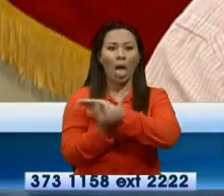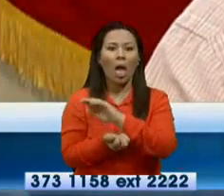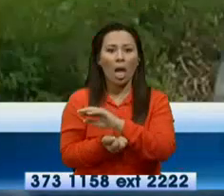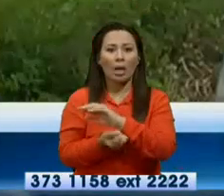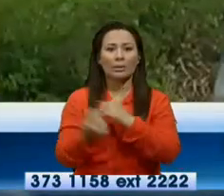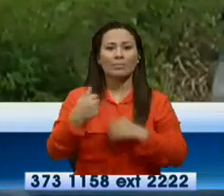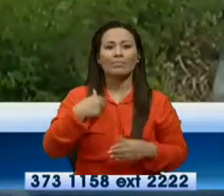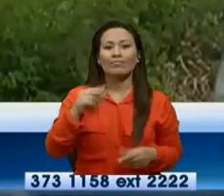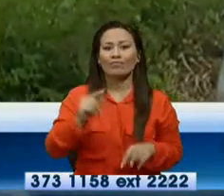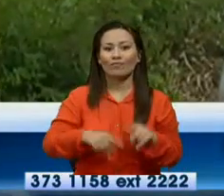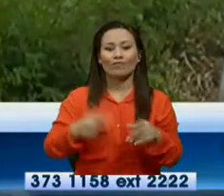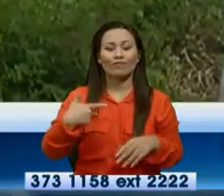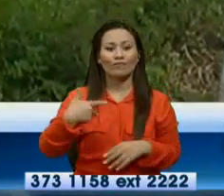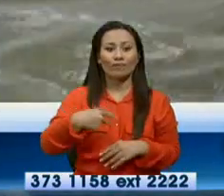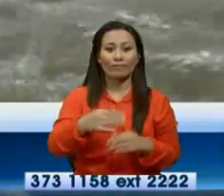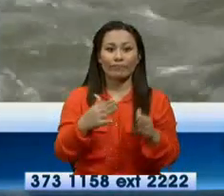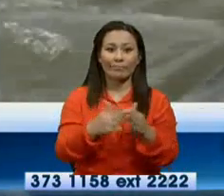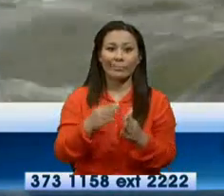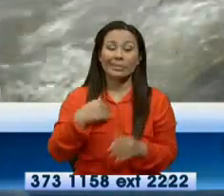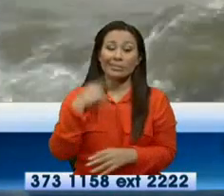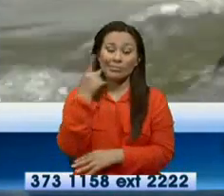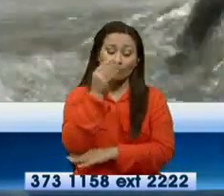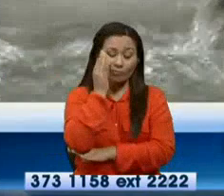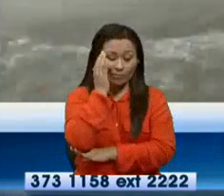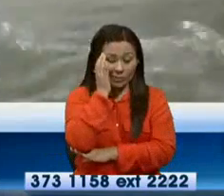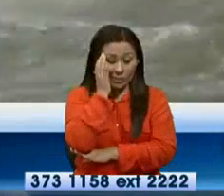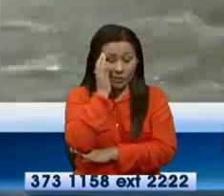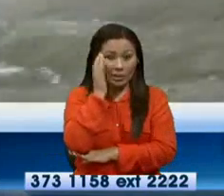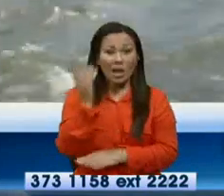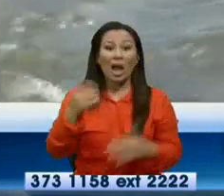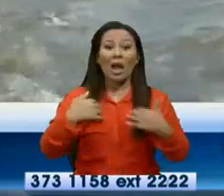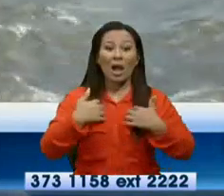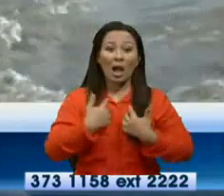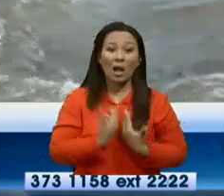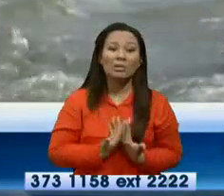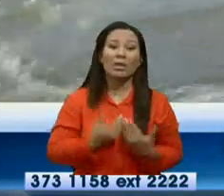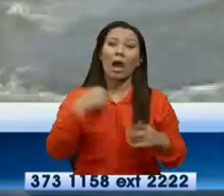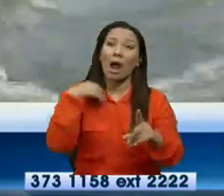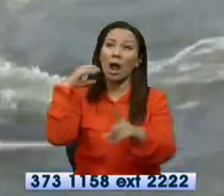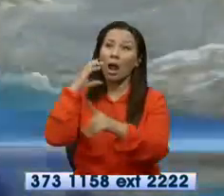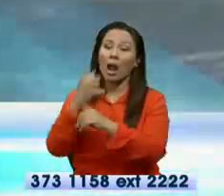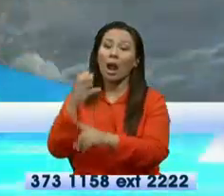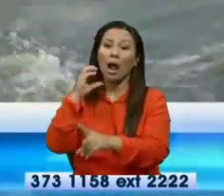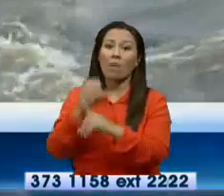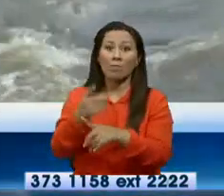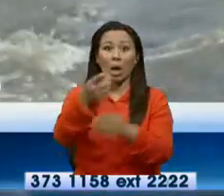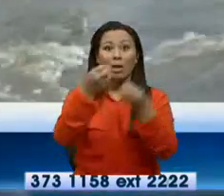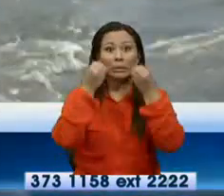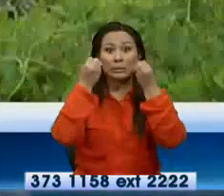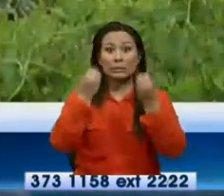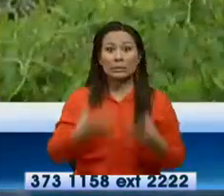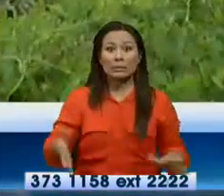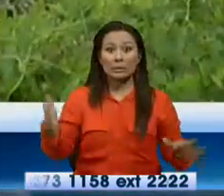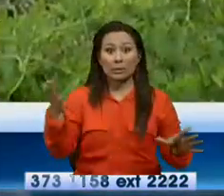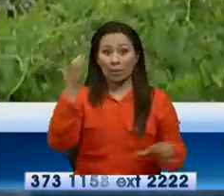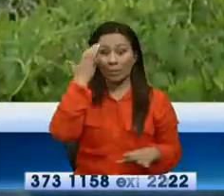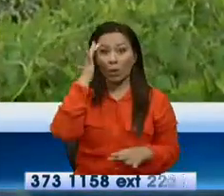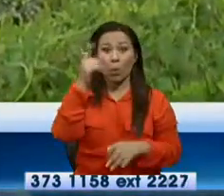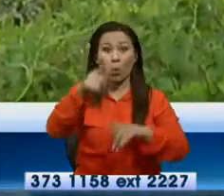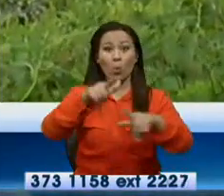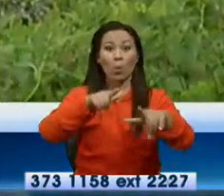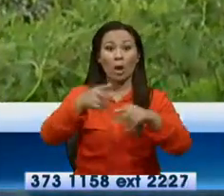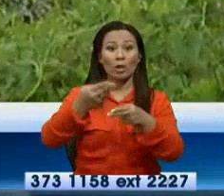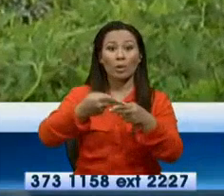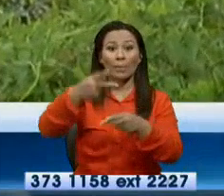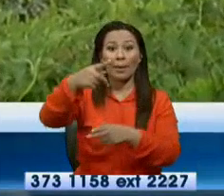de las casas. Agotados están de la postergación, afirman. Con la suerte a la deriva. En Palestina,